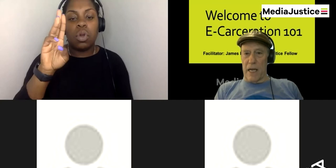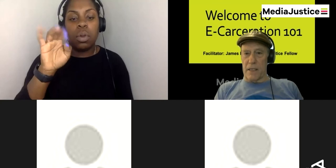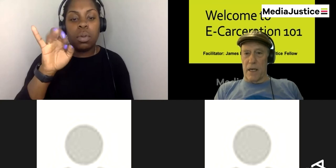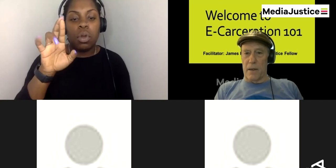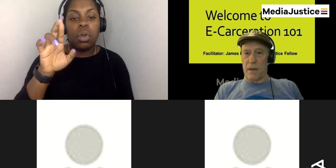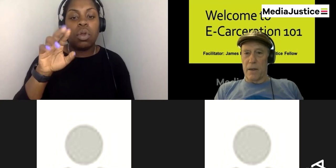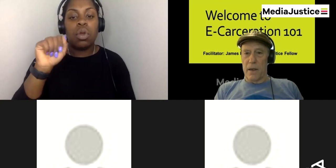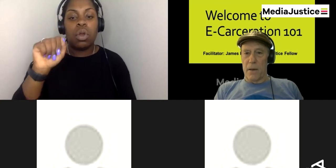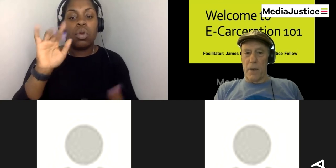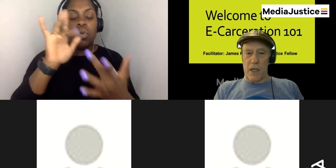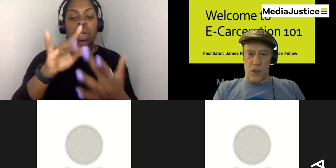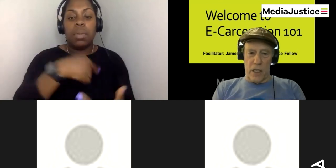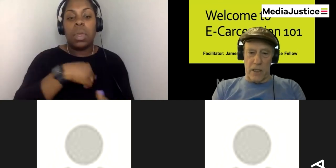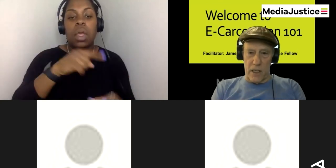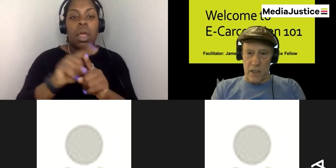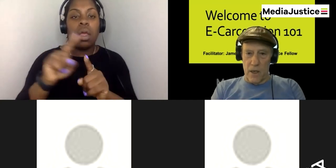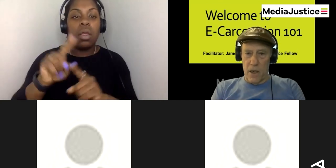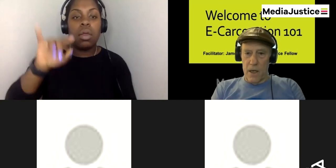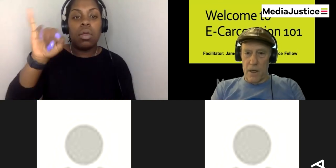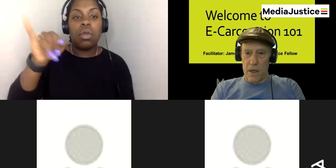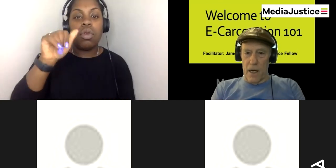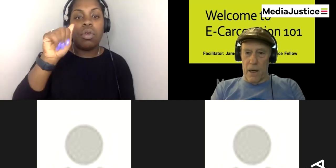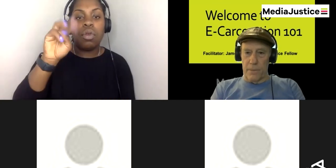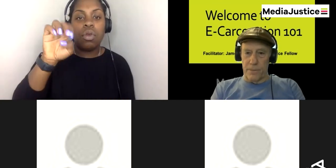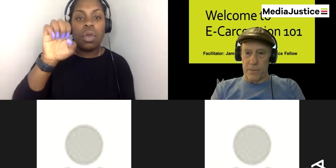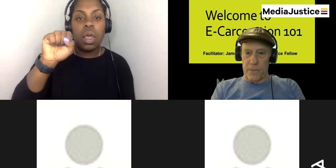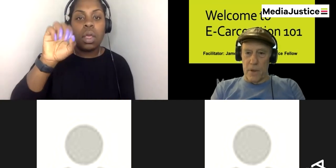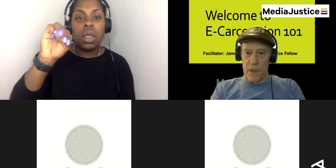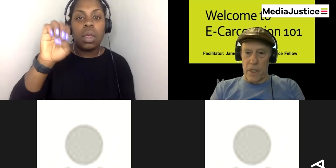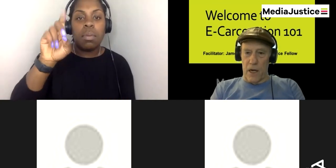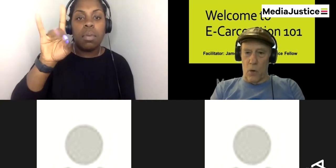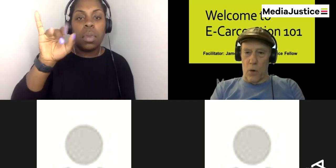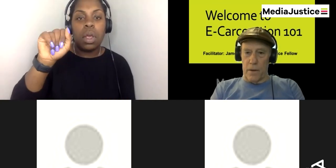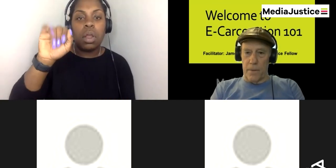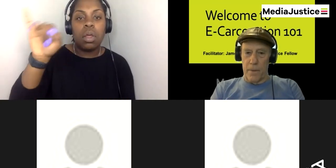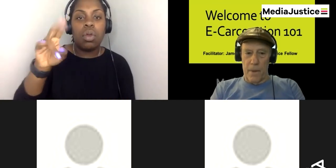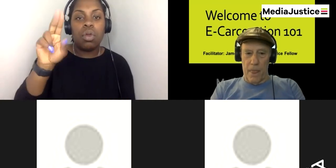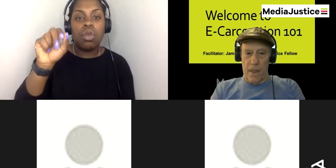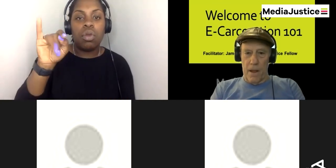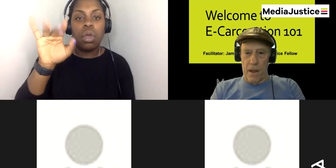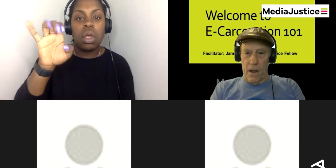boletín y pueden escribirme a